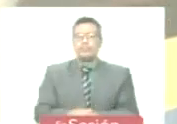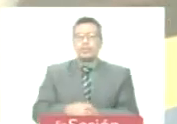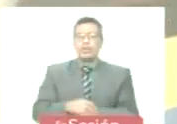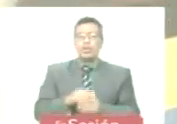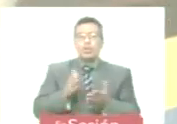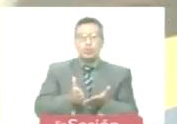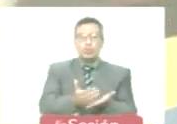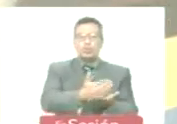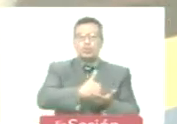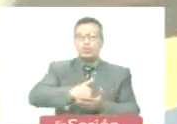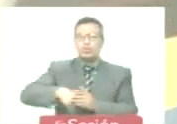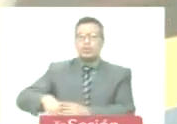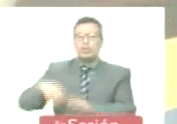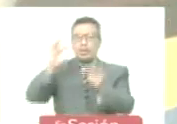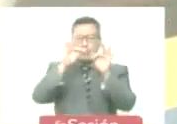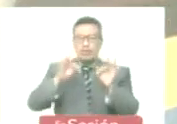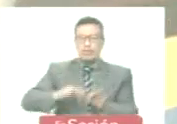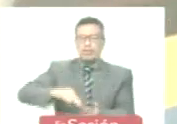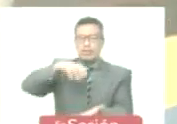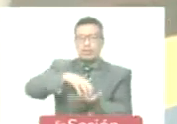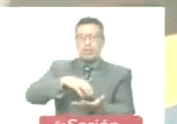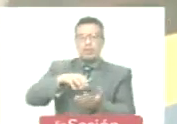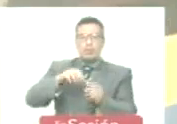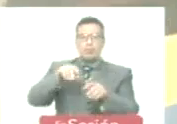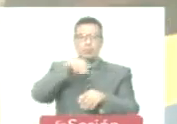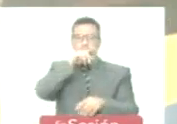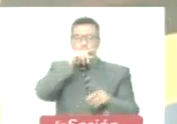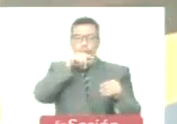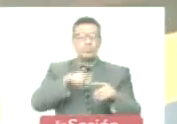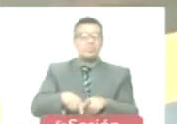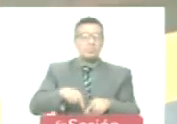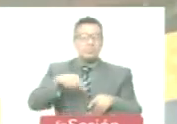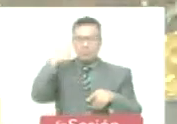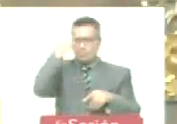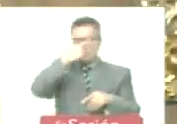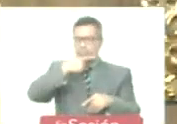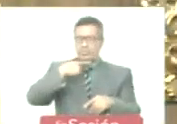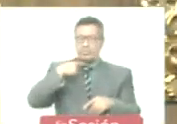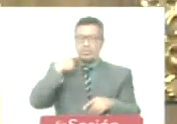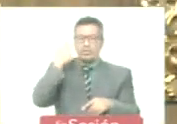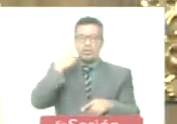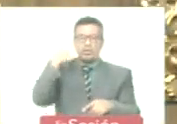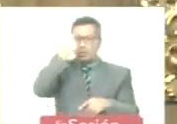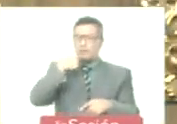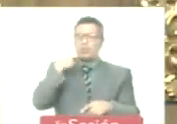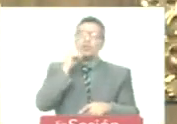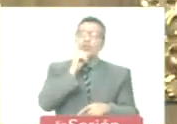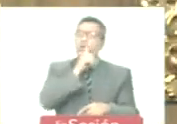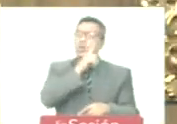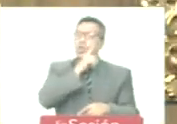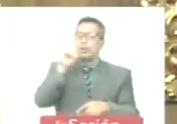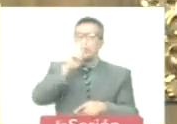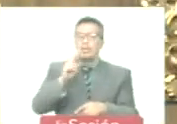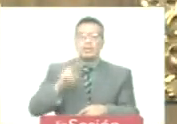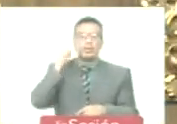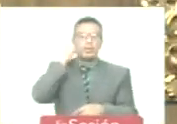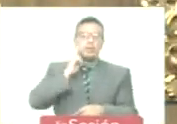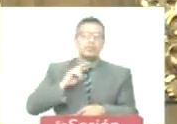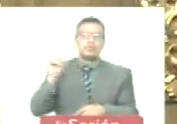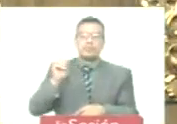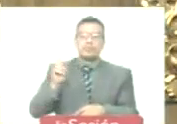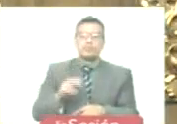saquen de nuestro Palacio Federal Legislativo burlándose de su rostro. O que osen quitarle el nombre de la República Bolivariana